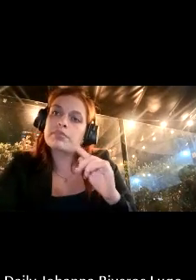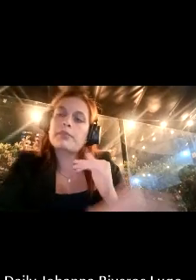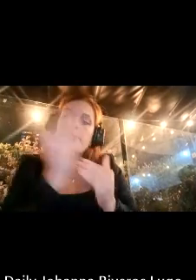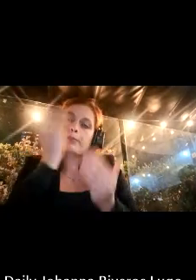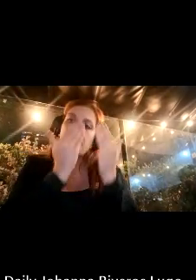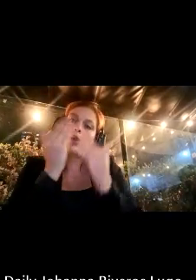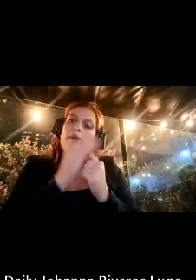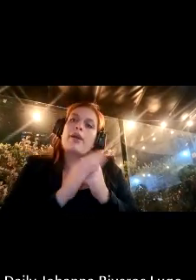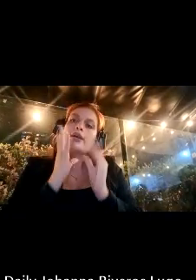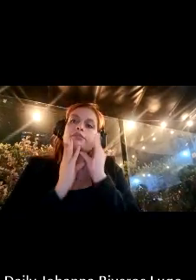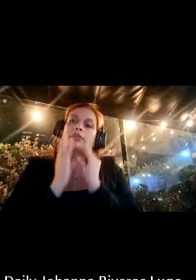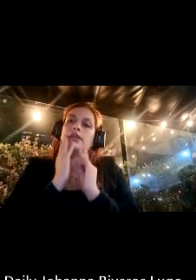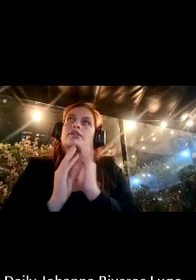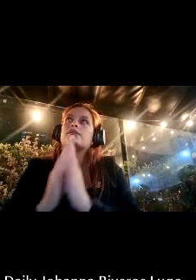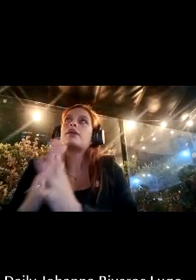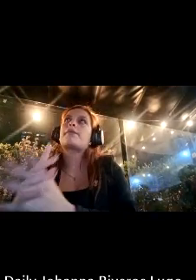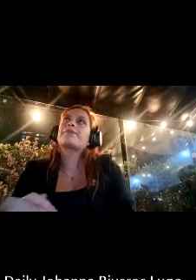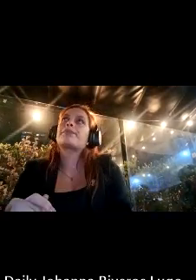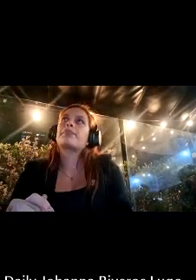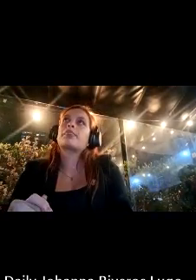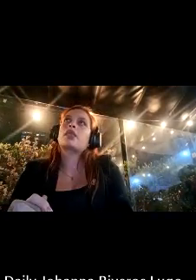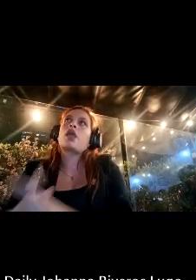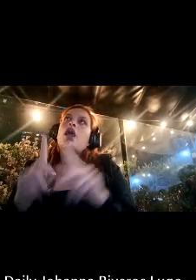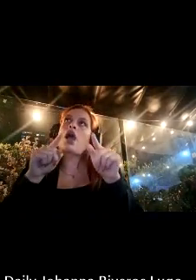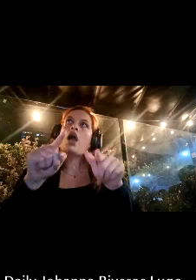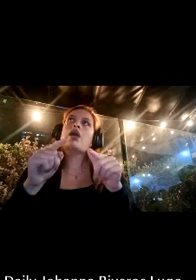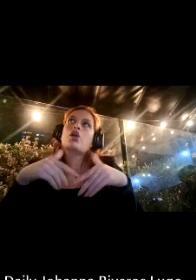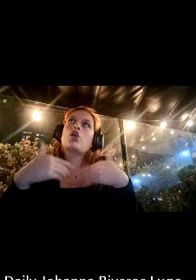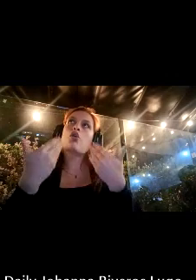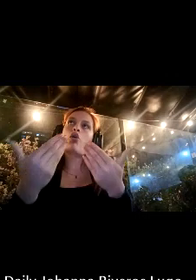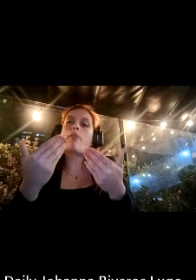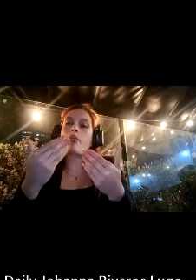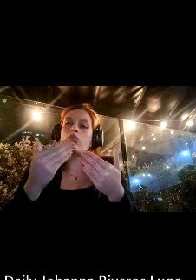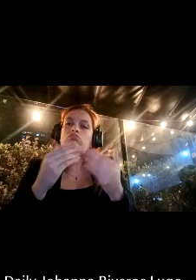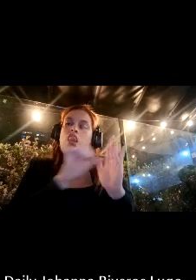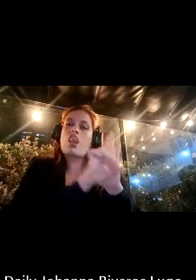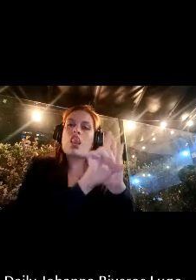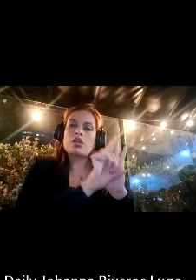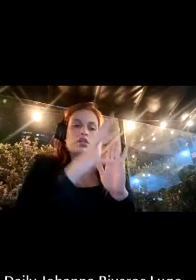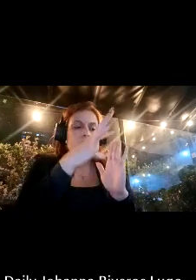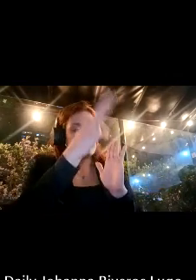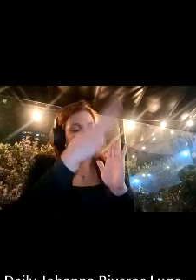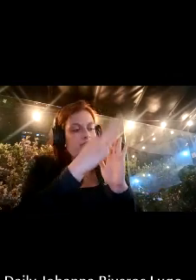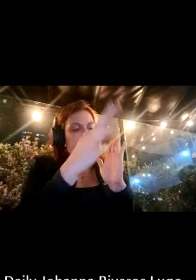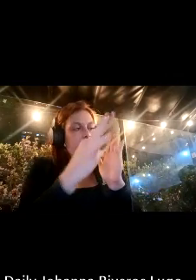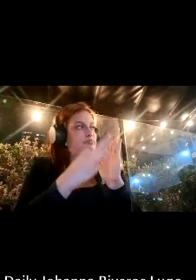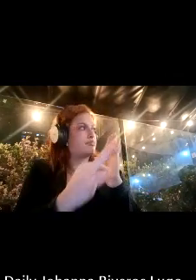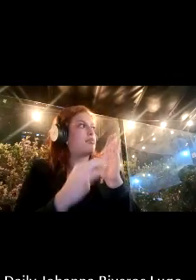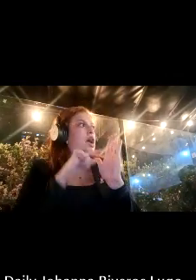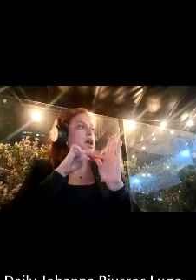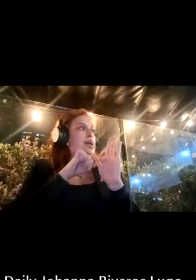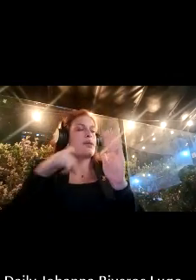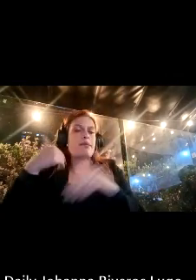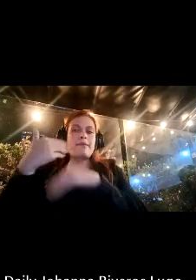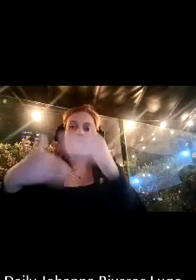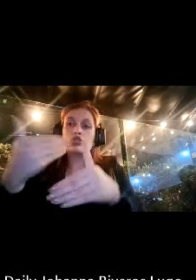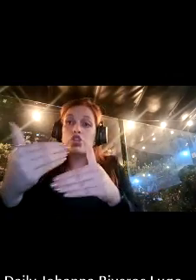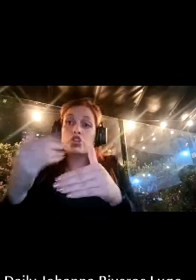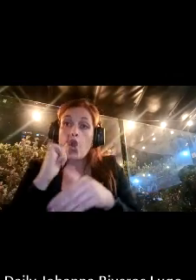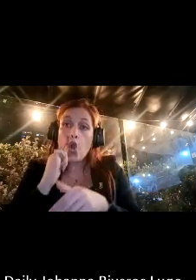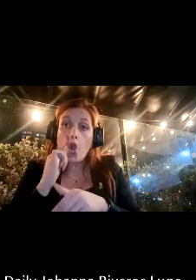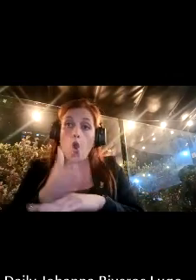exploración de fenómenos y selección de leyes. Antes de grabar es fundamental comprender qué